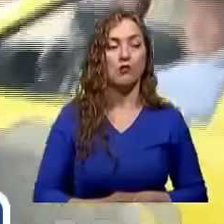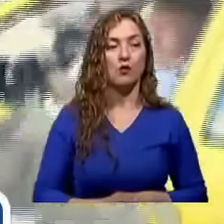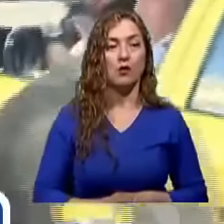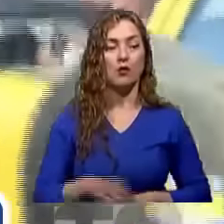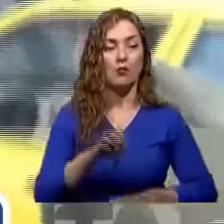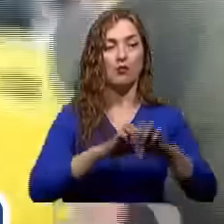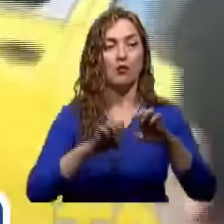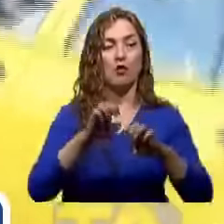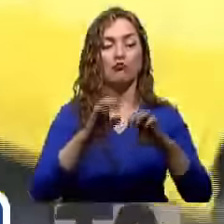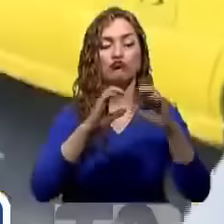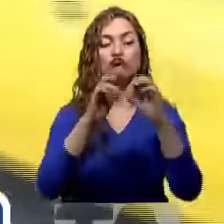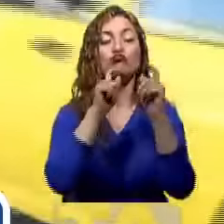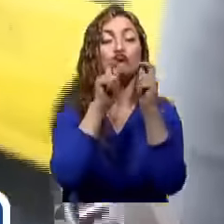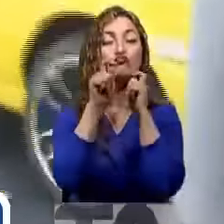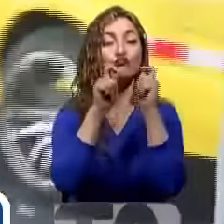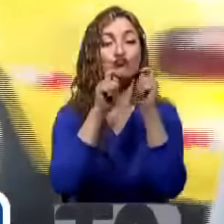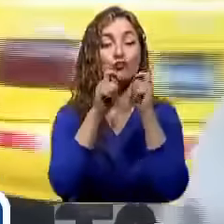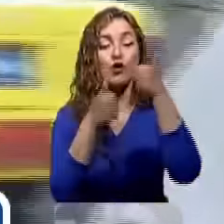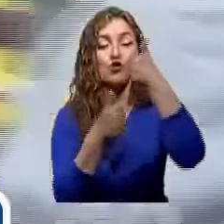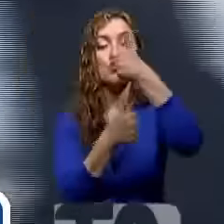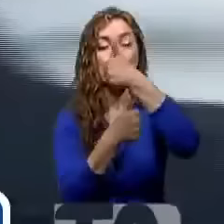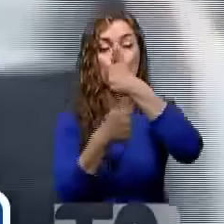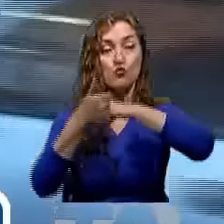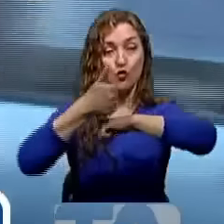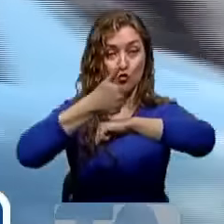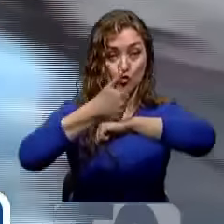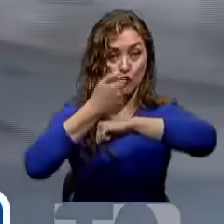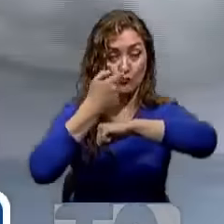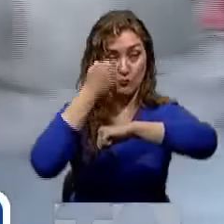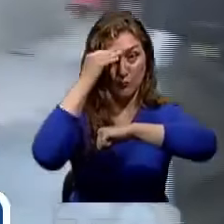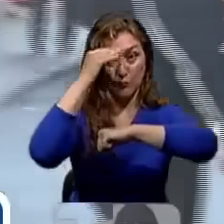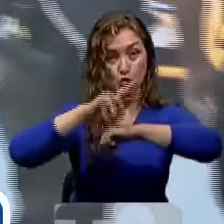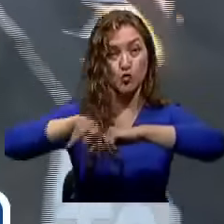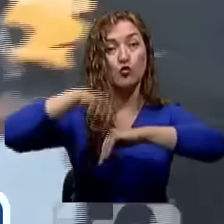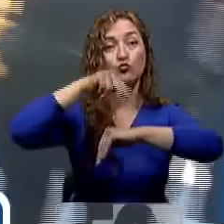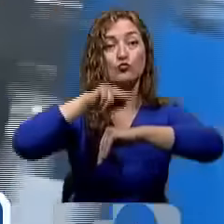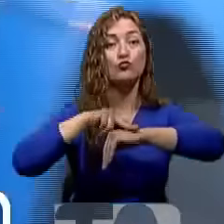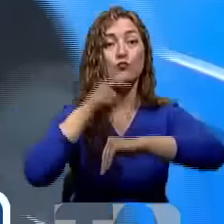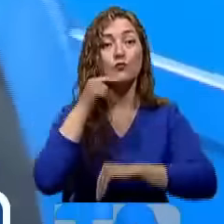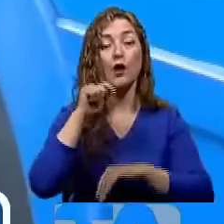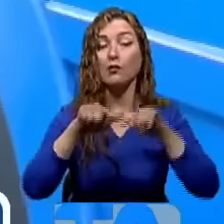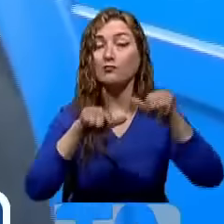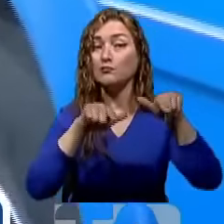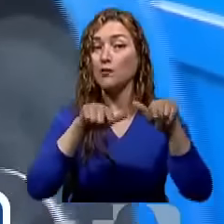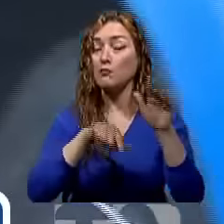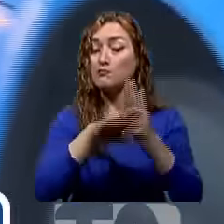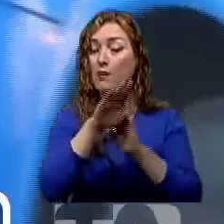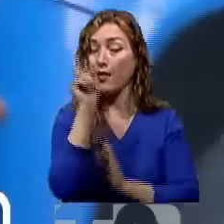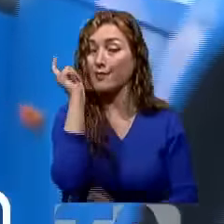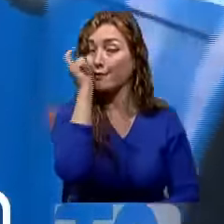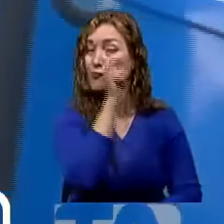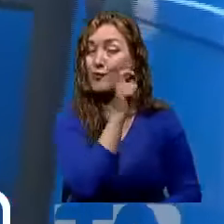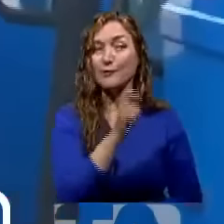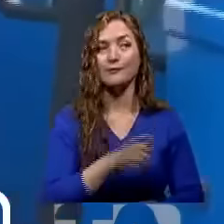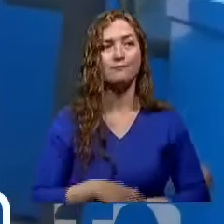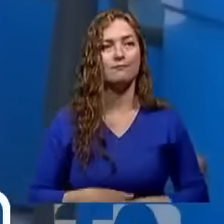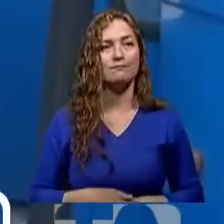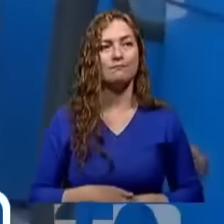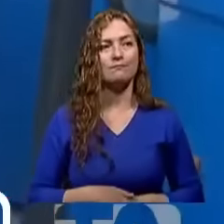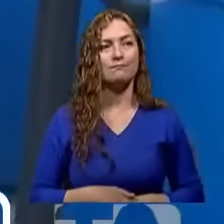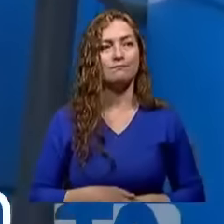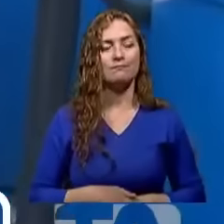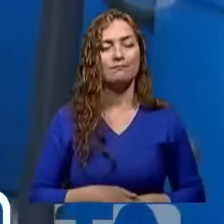el subcomandante. Ahora se conoce que esta es una de las zonas también más conflictivas de la capital. ¿Cuáles son los delitos